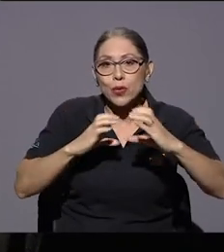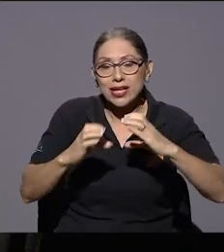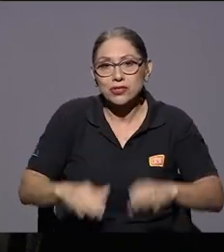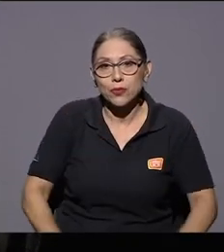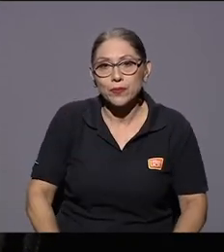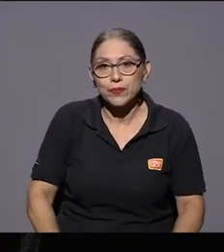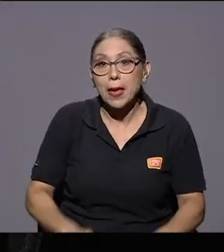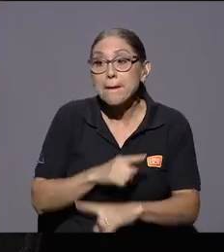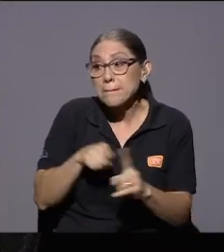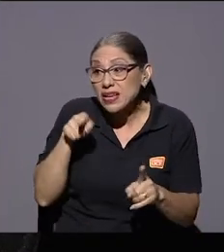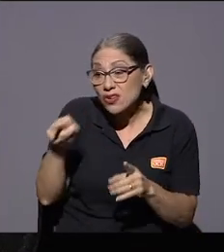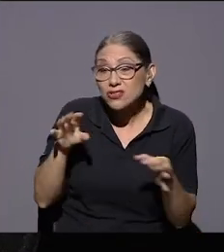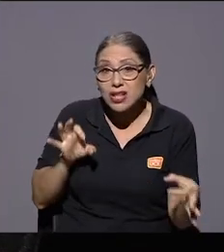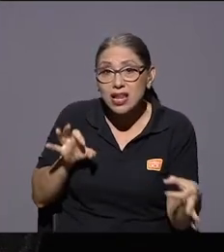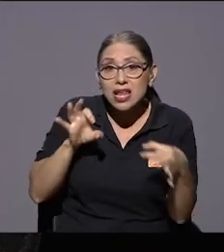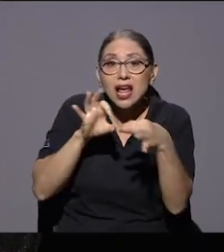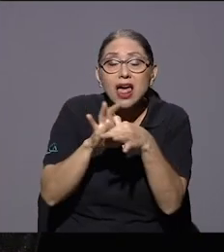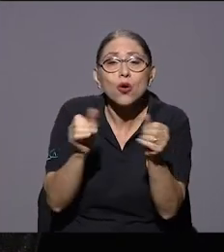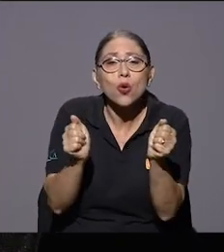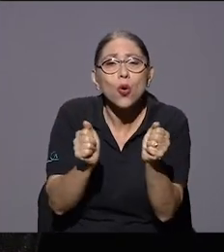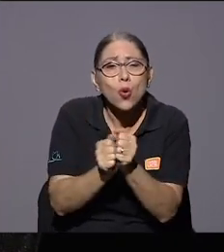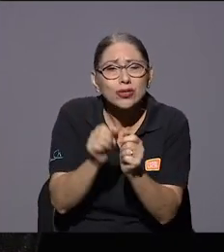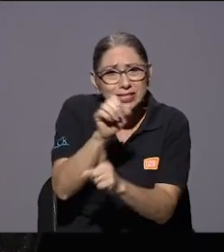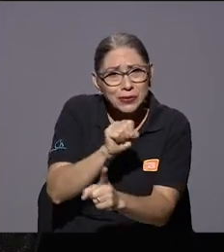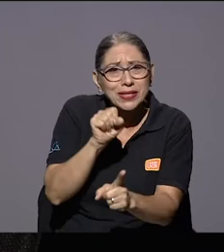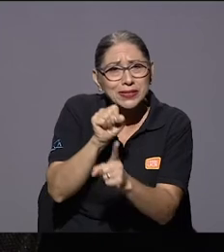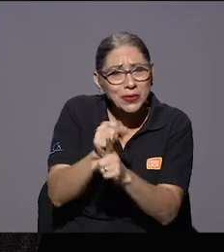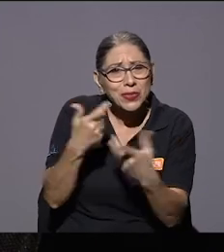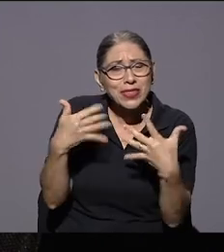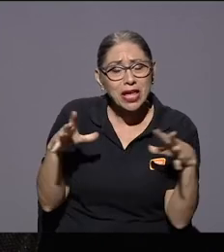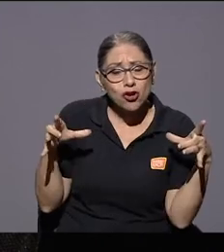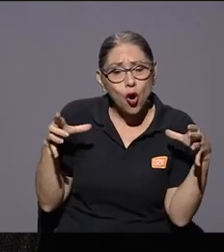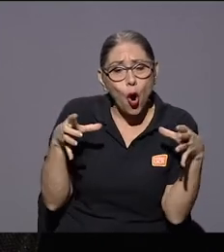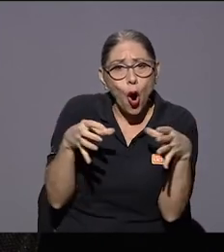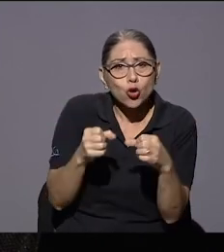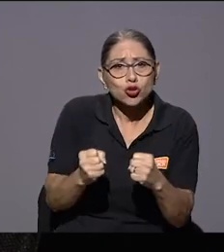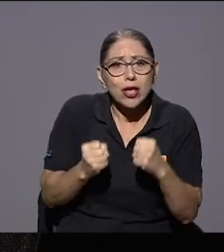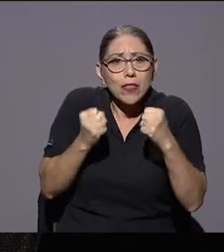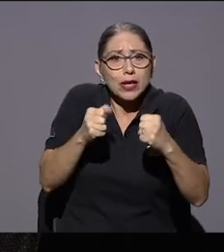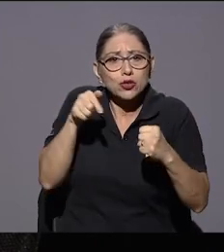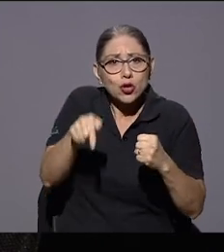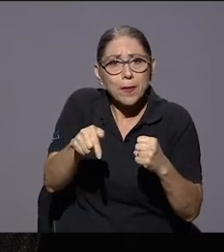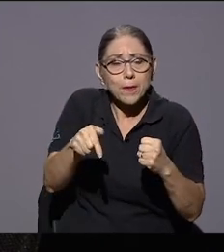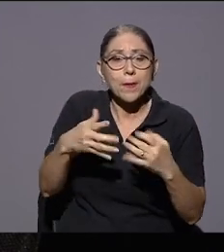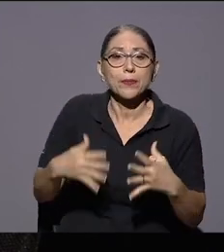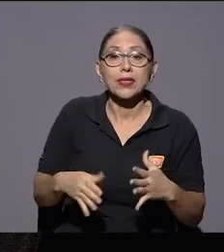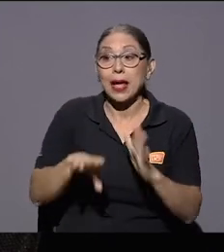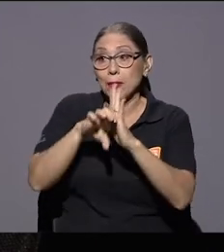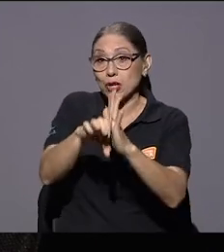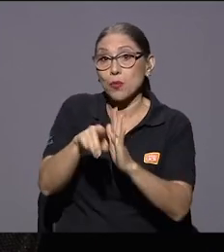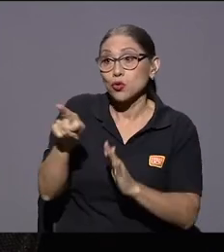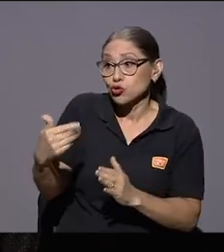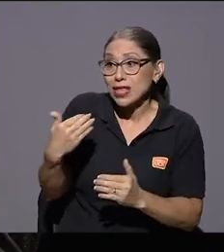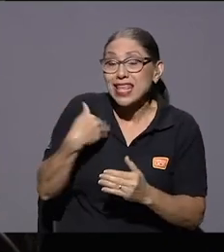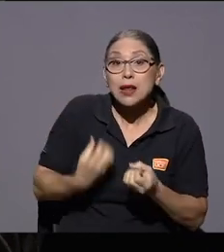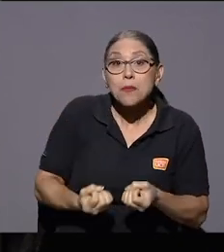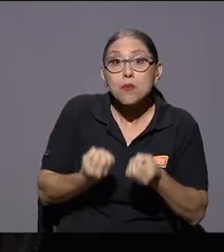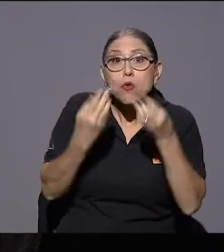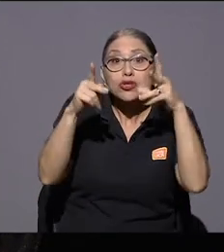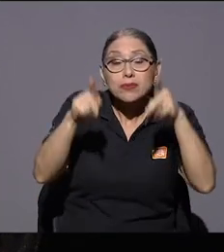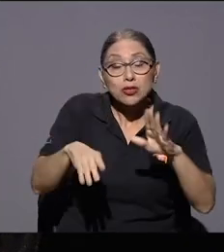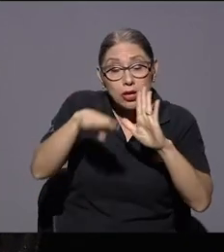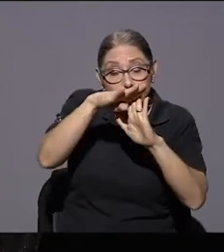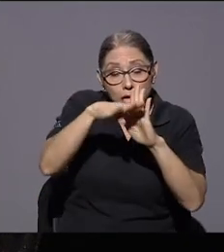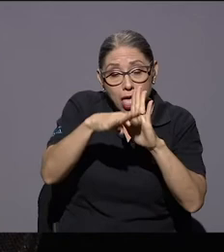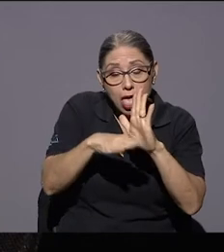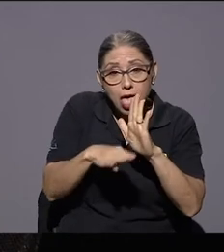ligado a todos estos fenómenos de concentración de poder que venimos conversando. Y es que el que usted tenga muchas candidaturas no es